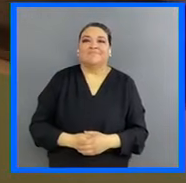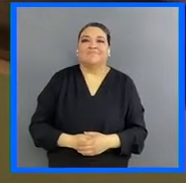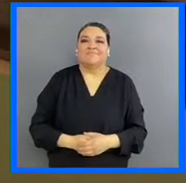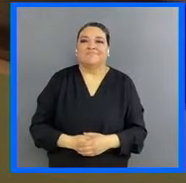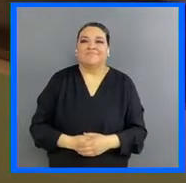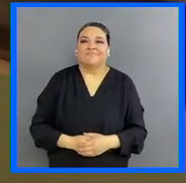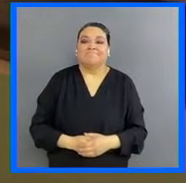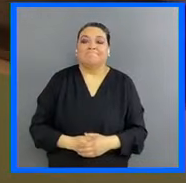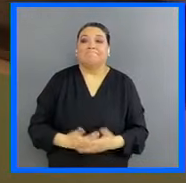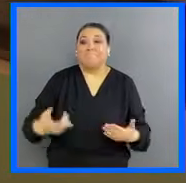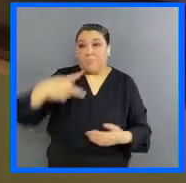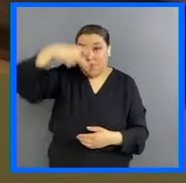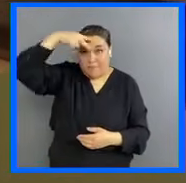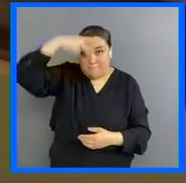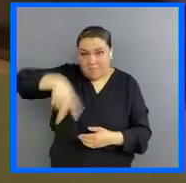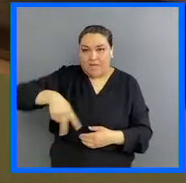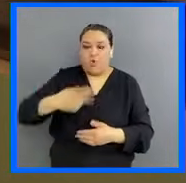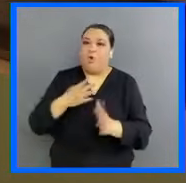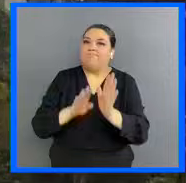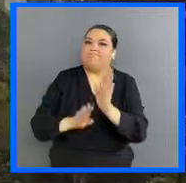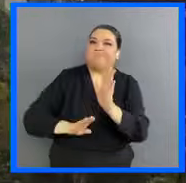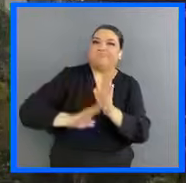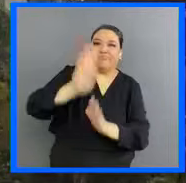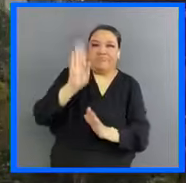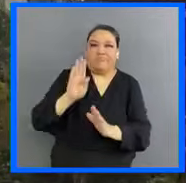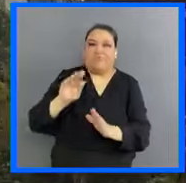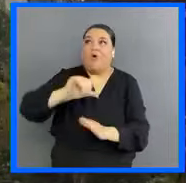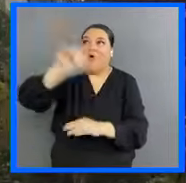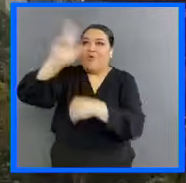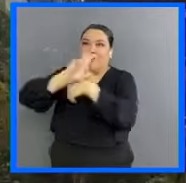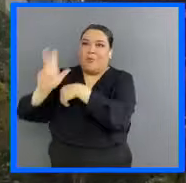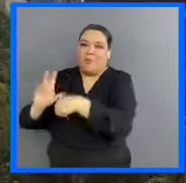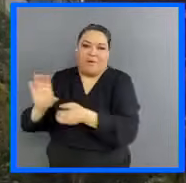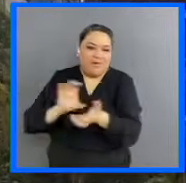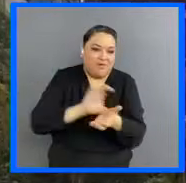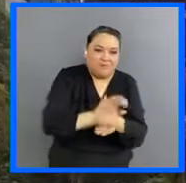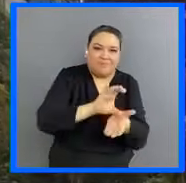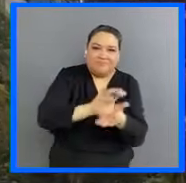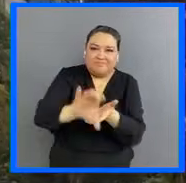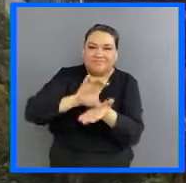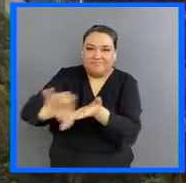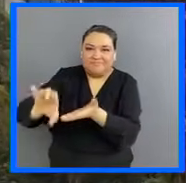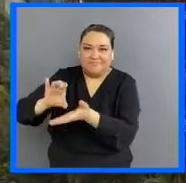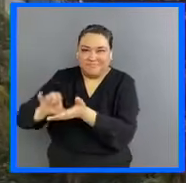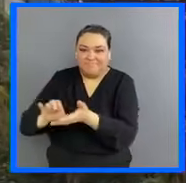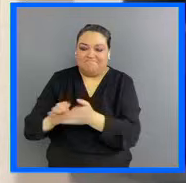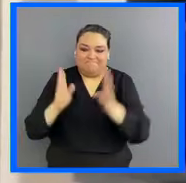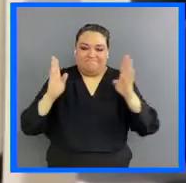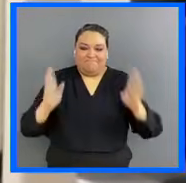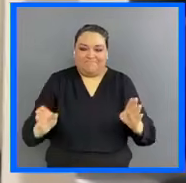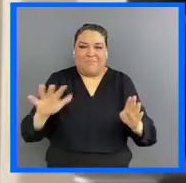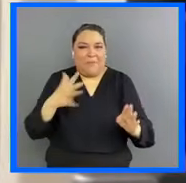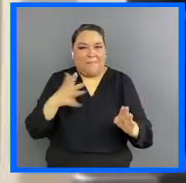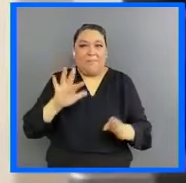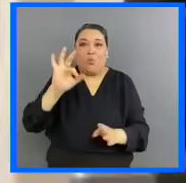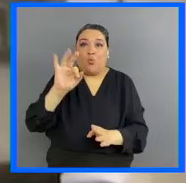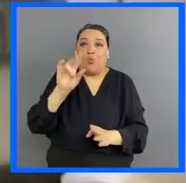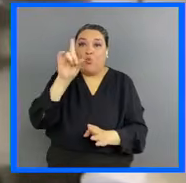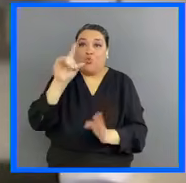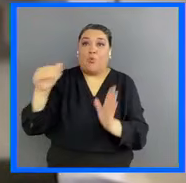México rompió récord en inversión extranjera directa durante el tercer trimestre del año con casi 41,000 millones de